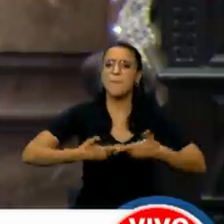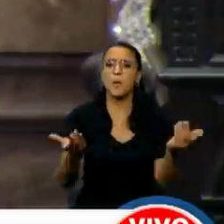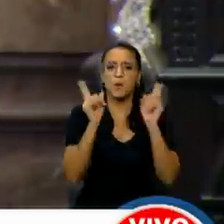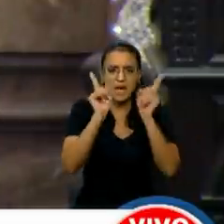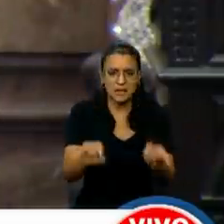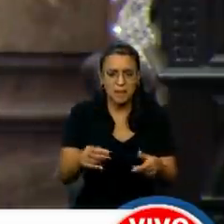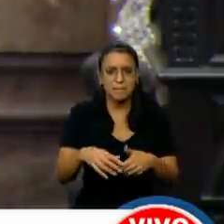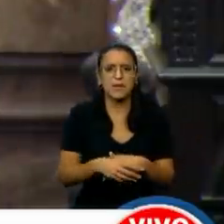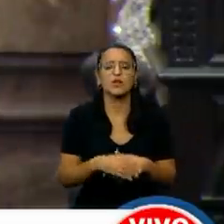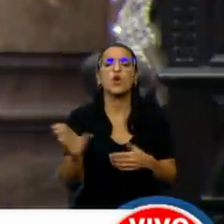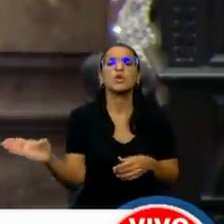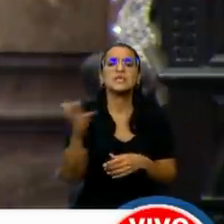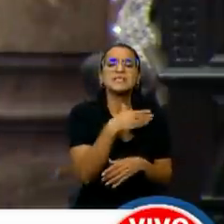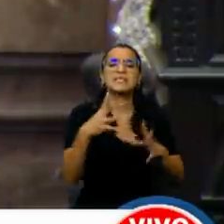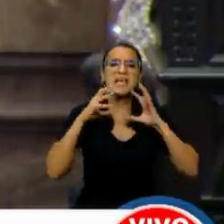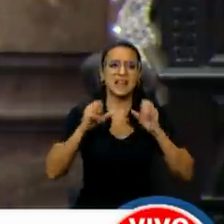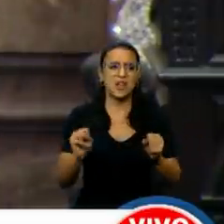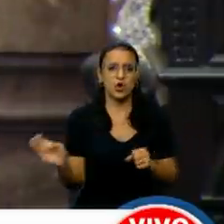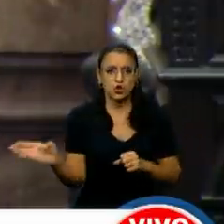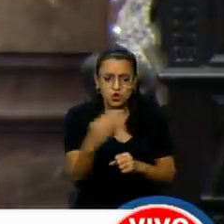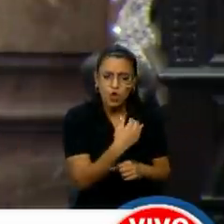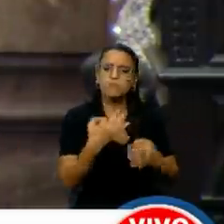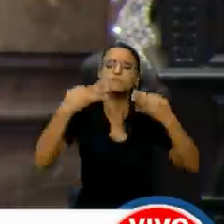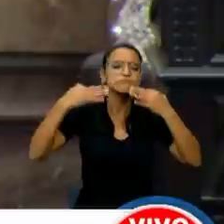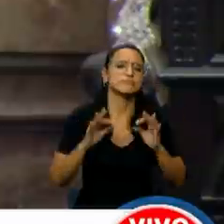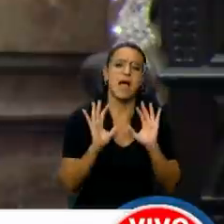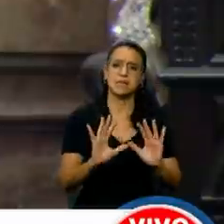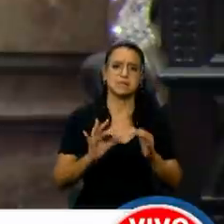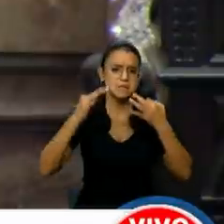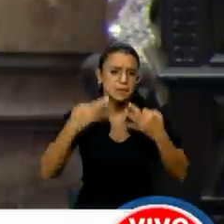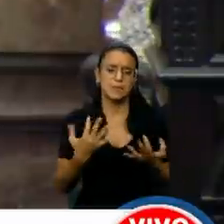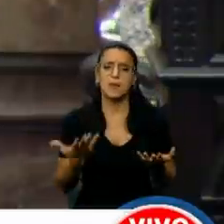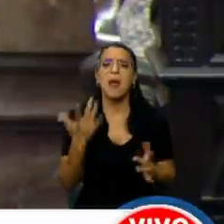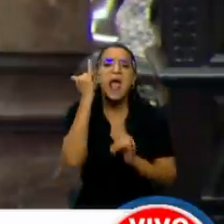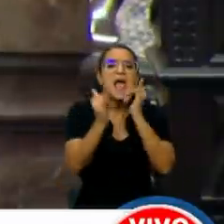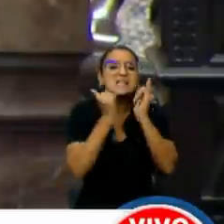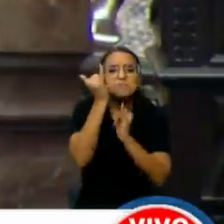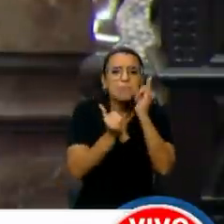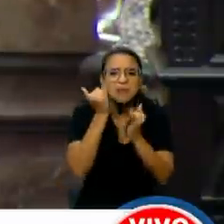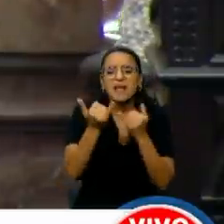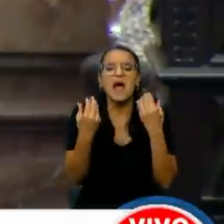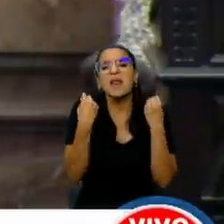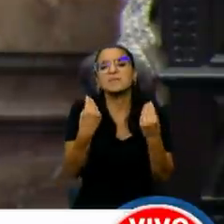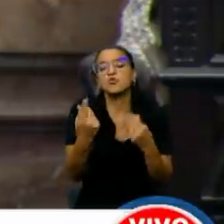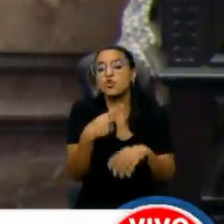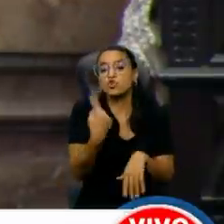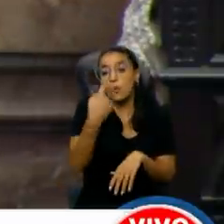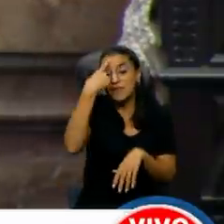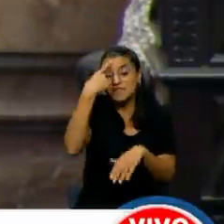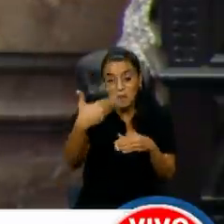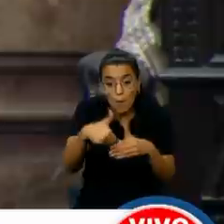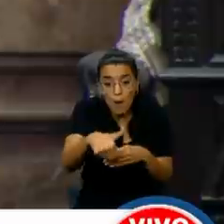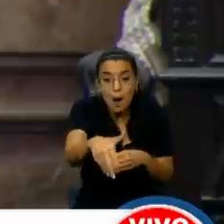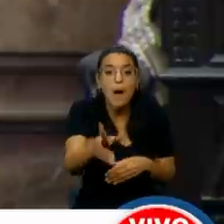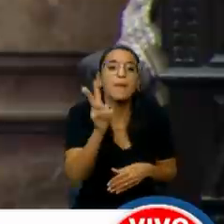con todos los secretarios a disposición como corresponde para explicar lo que presuponemos que va a pasar